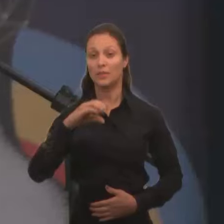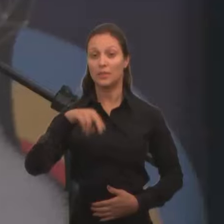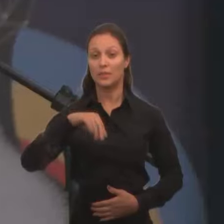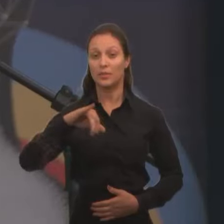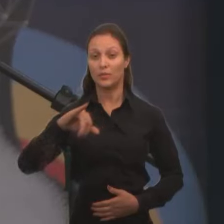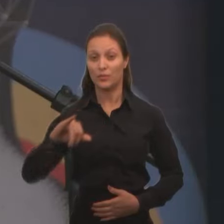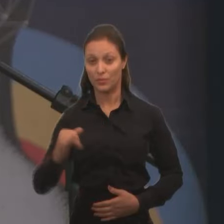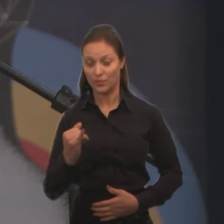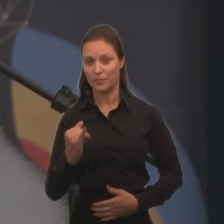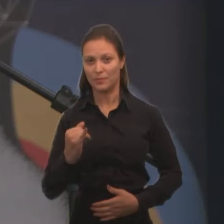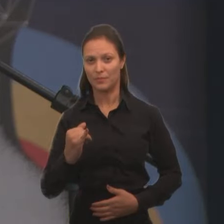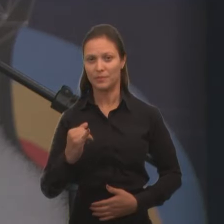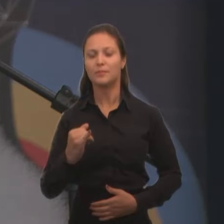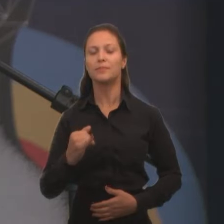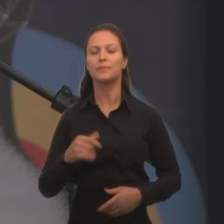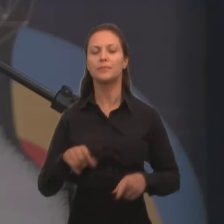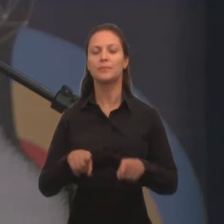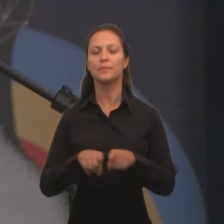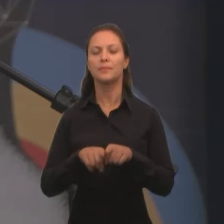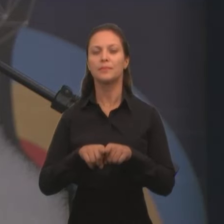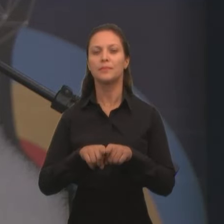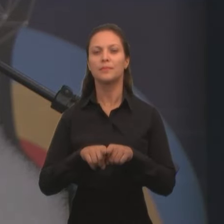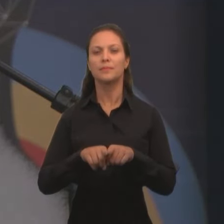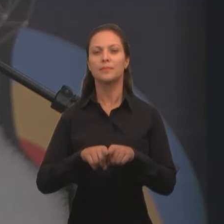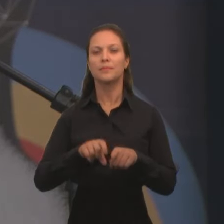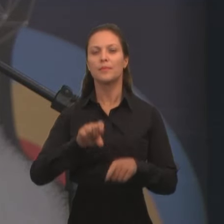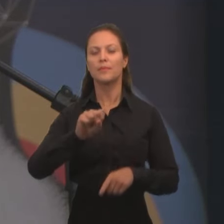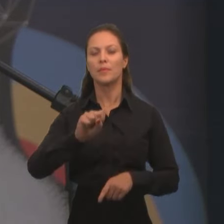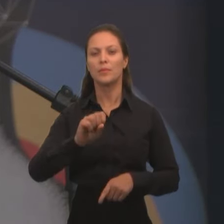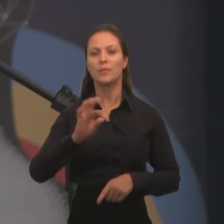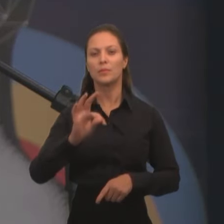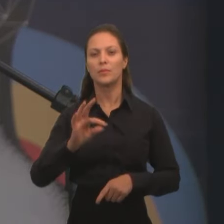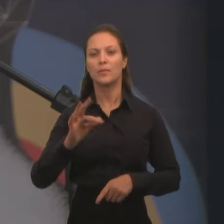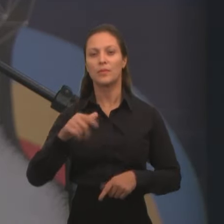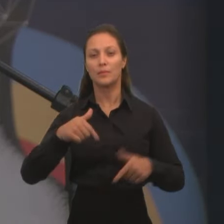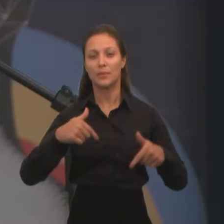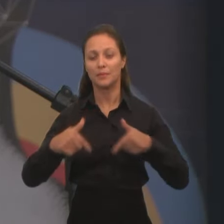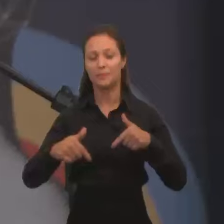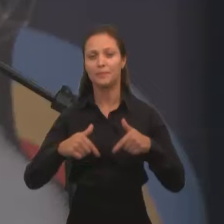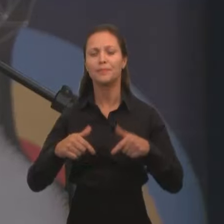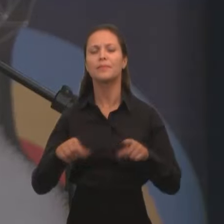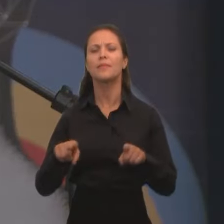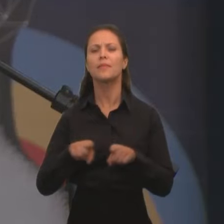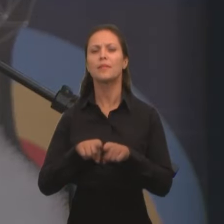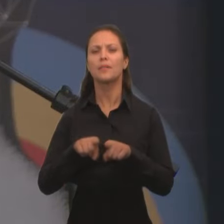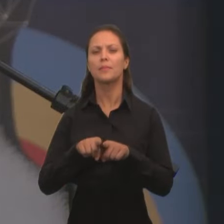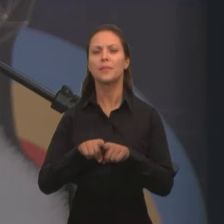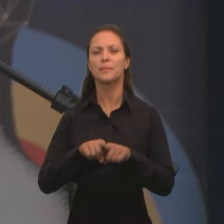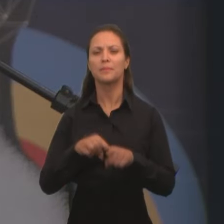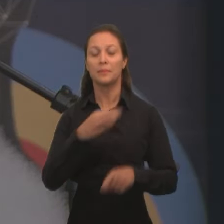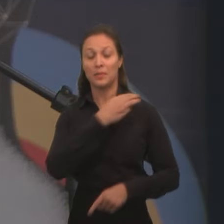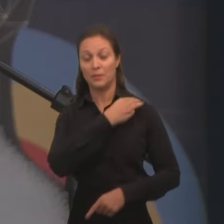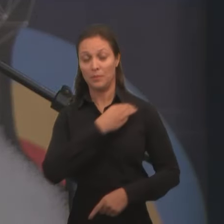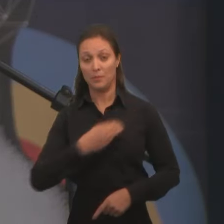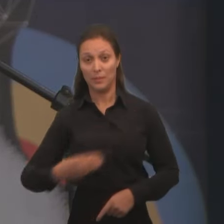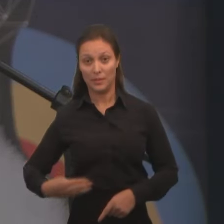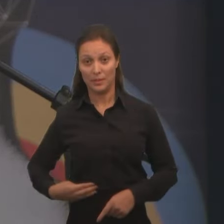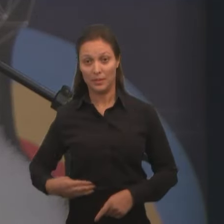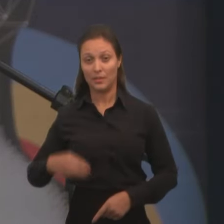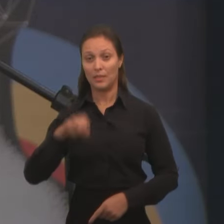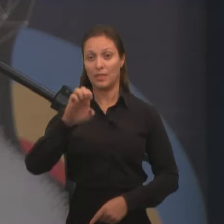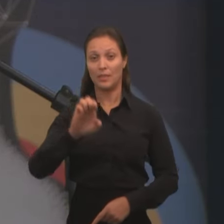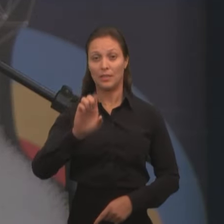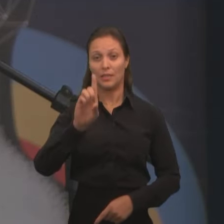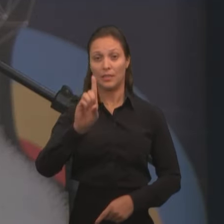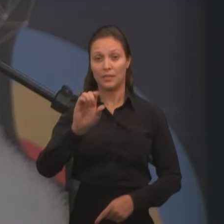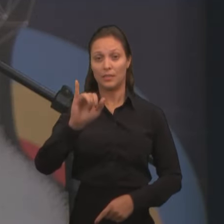Bastos, consejero de Justicia, ministro del STF, y su excelencia la señora ministra sustituta Yelene Lobo, del